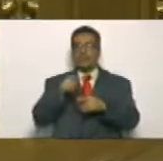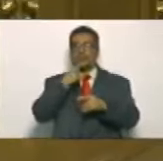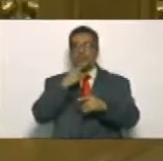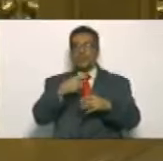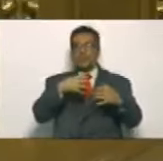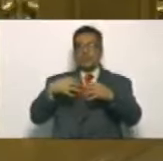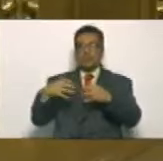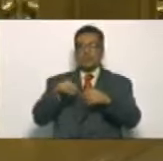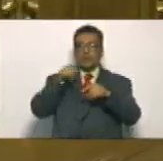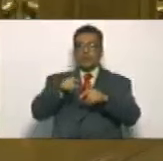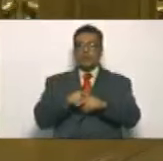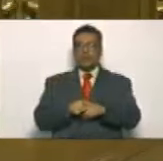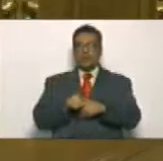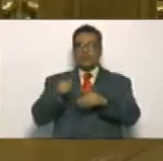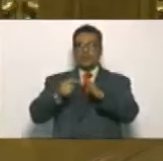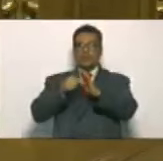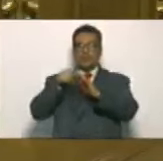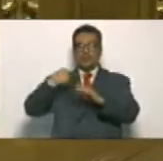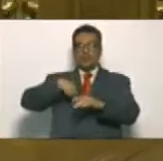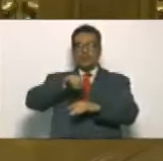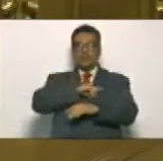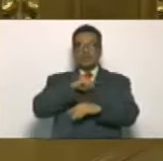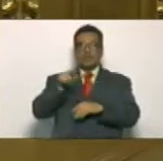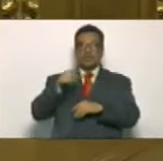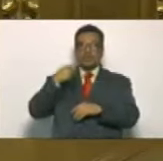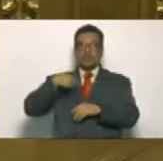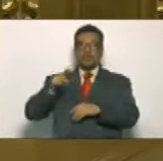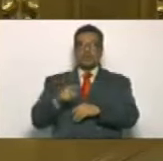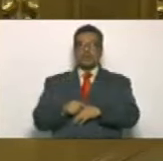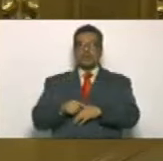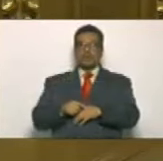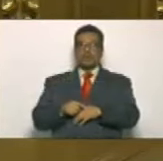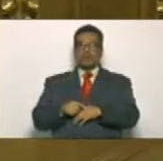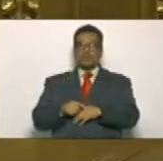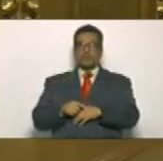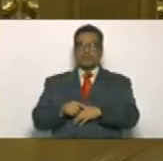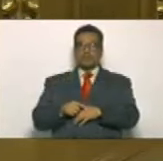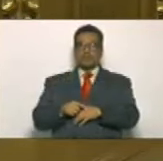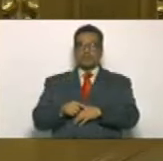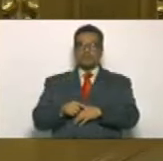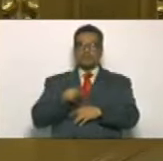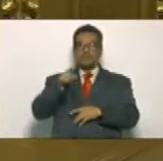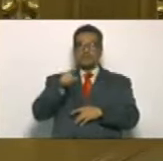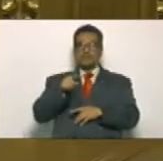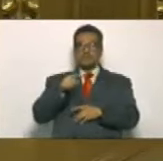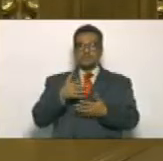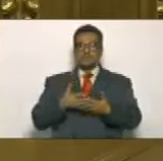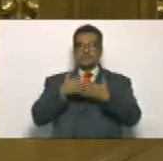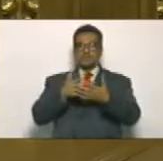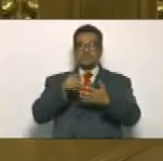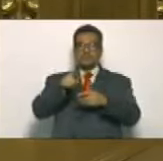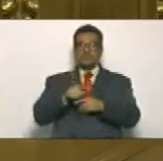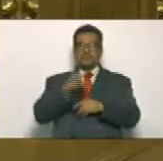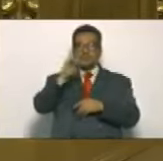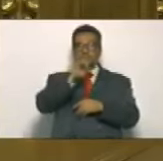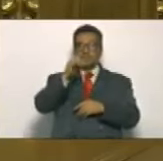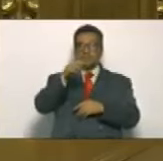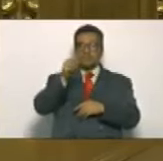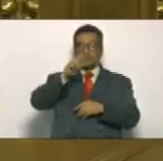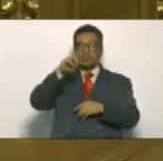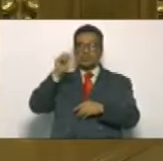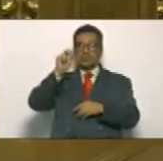de combatividad que tenemos nosotros. Por eso somos y seremos